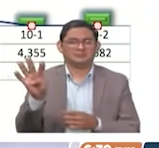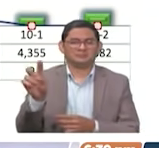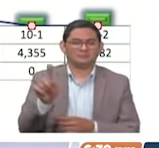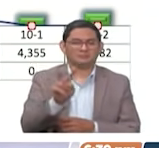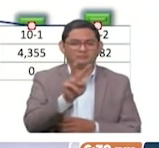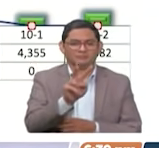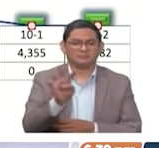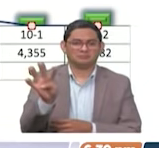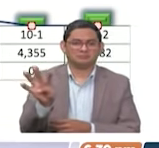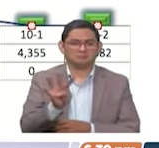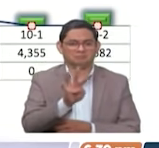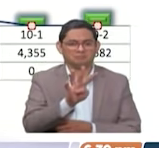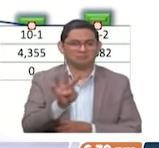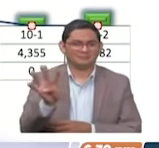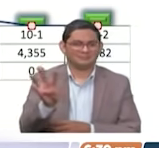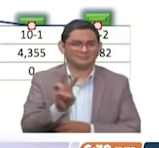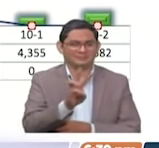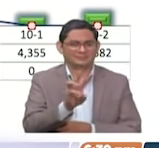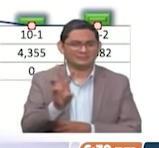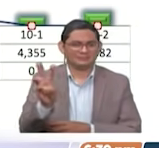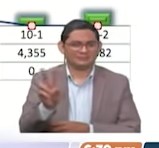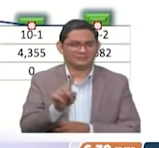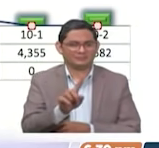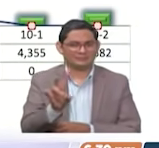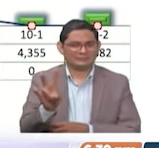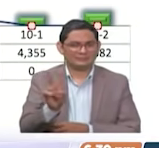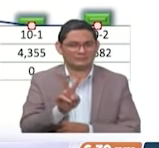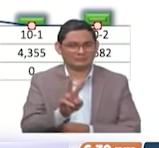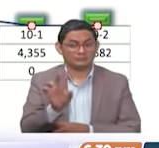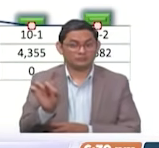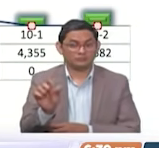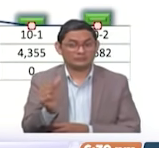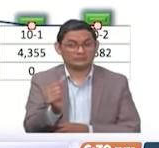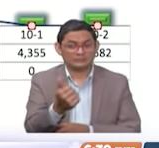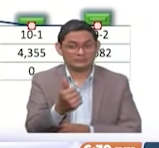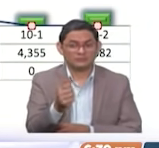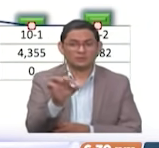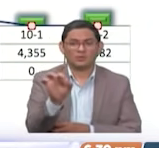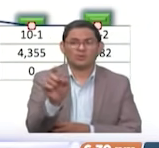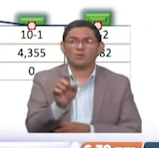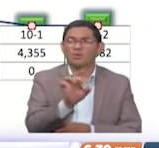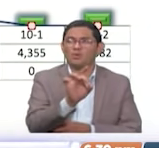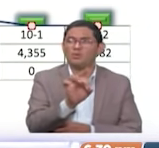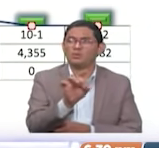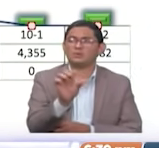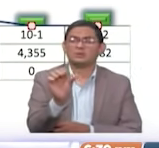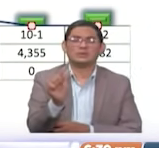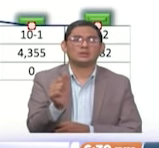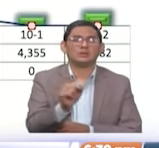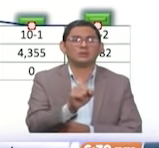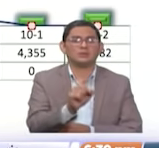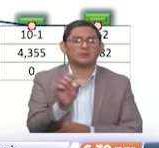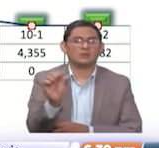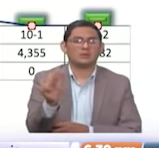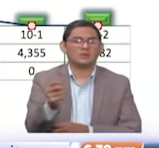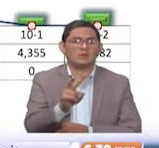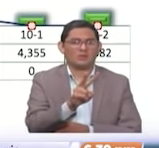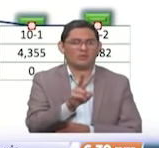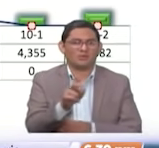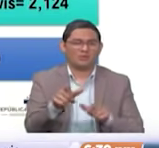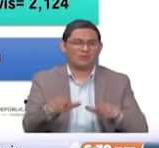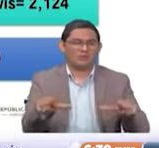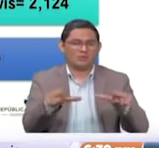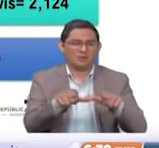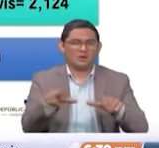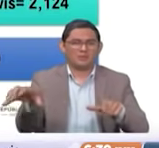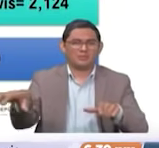46 61 72 8 10 8 8 10 1 y 10 2